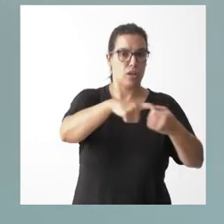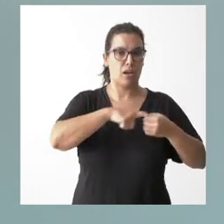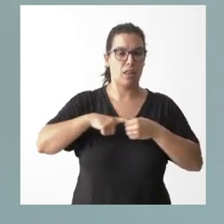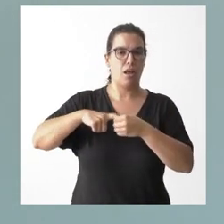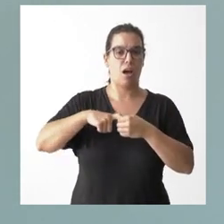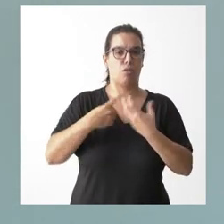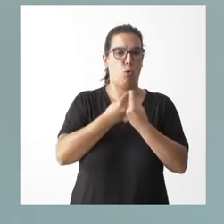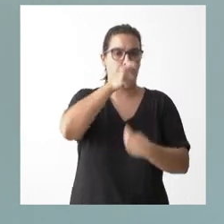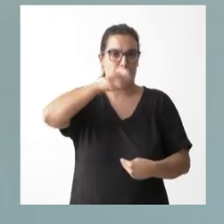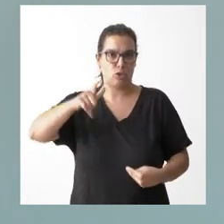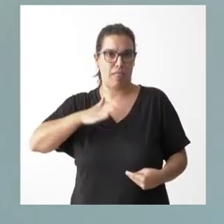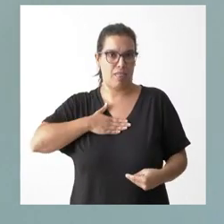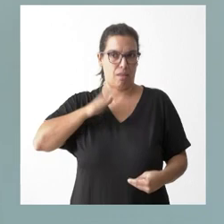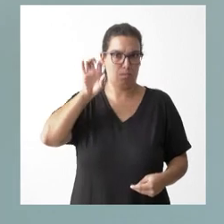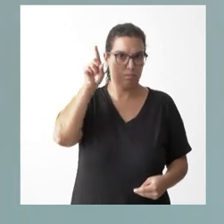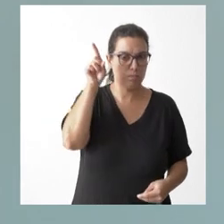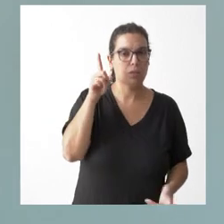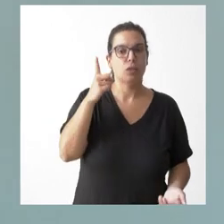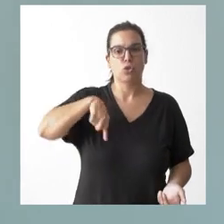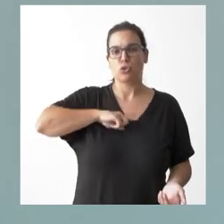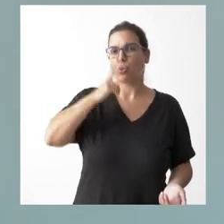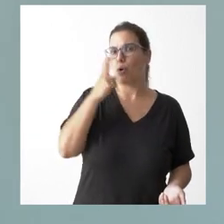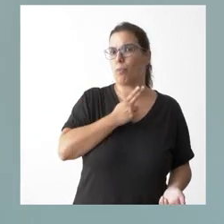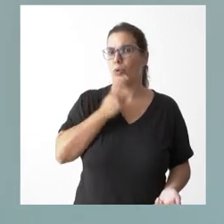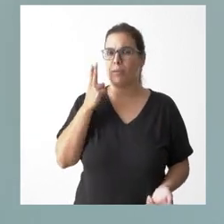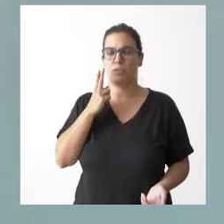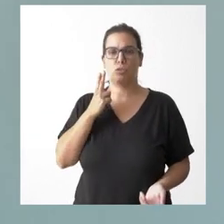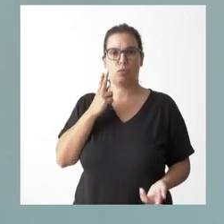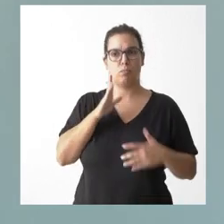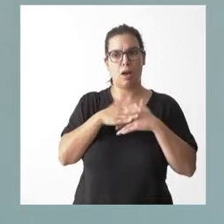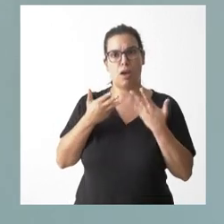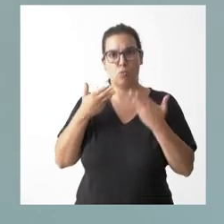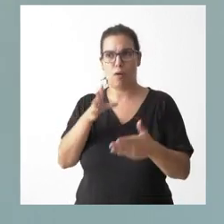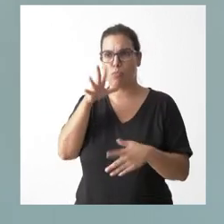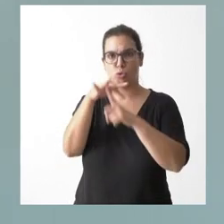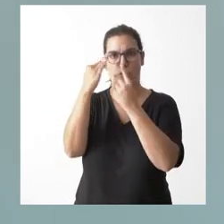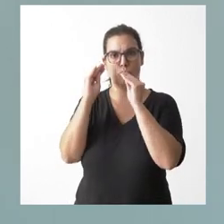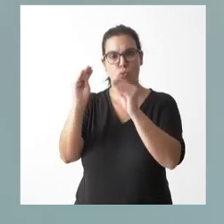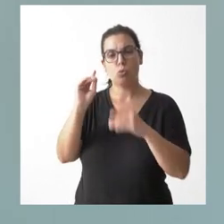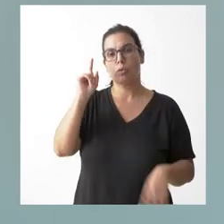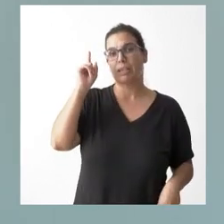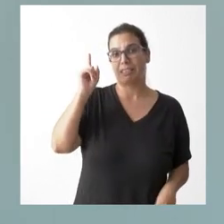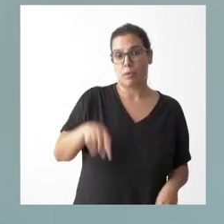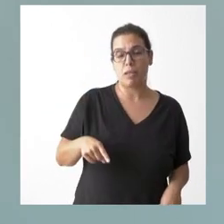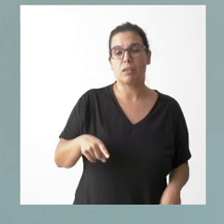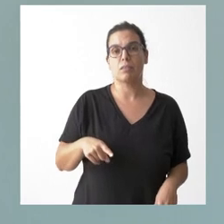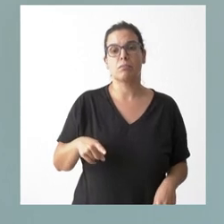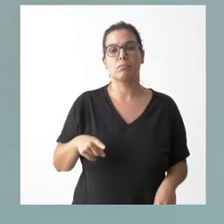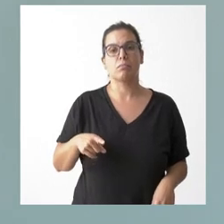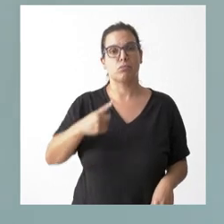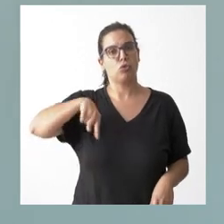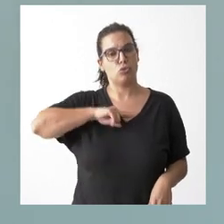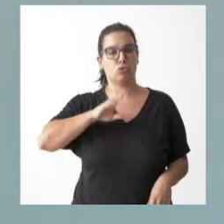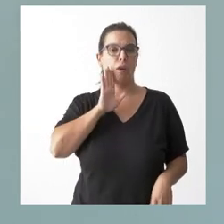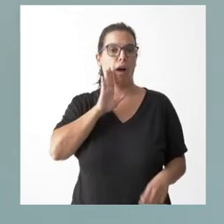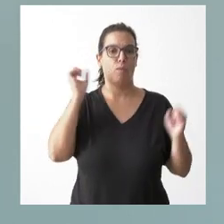con el pueblo de Ucrania, nuestro compromiso con la situación con la que están atravesando, la aportación que hoy mismo hemos acordado a la ECIC en esta dirección